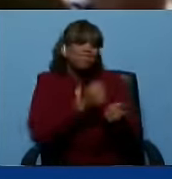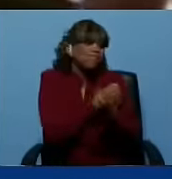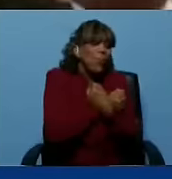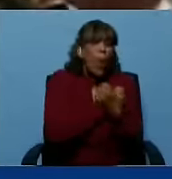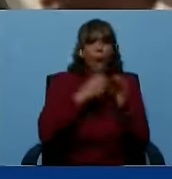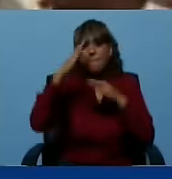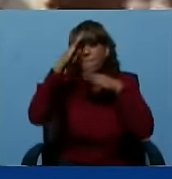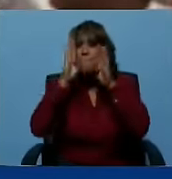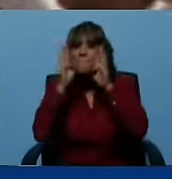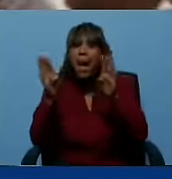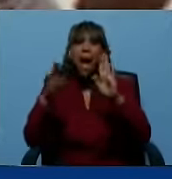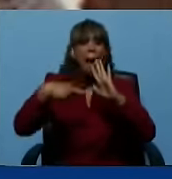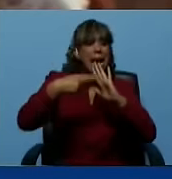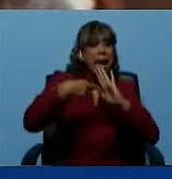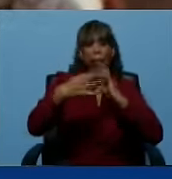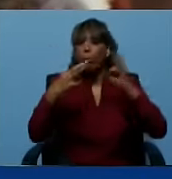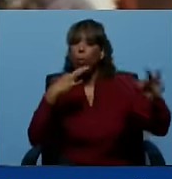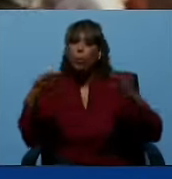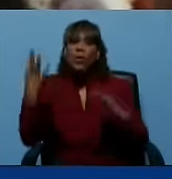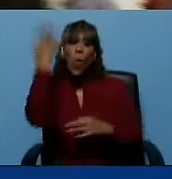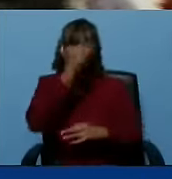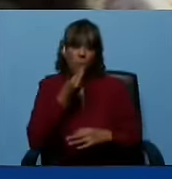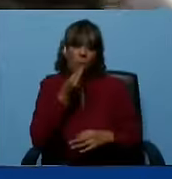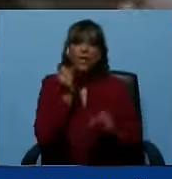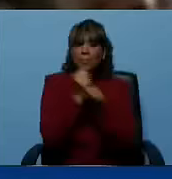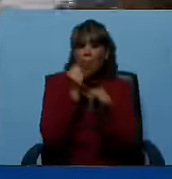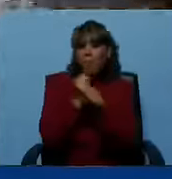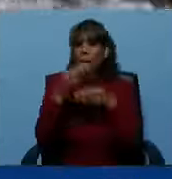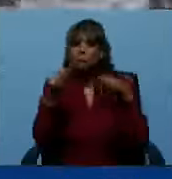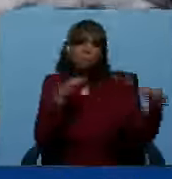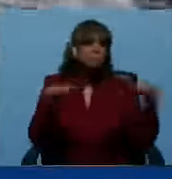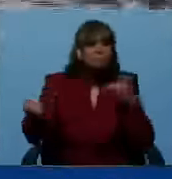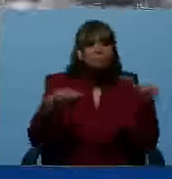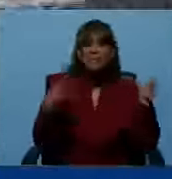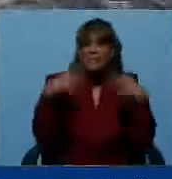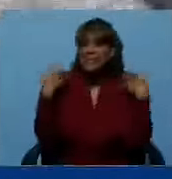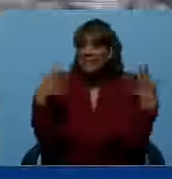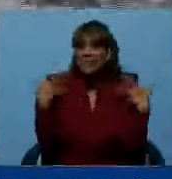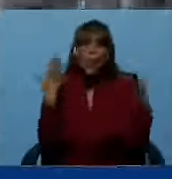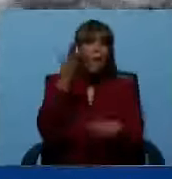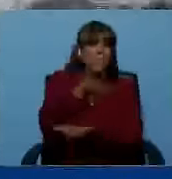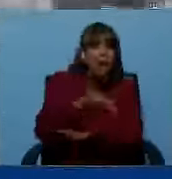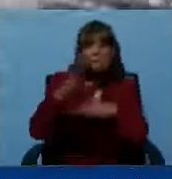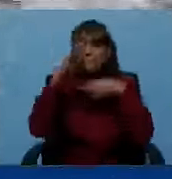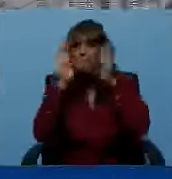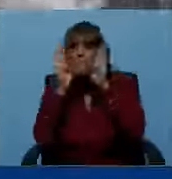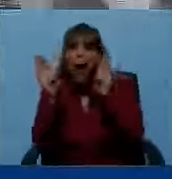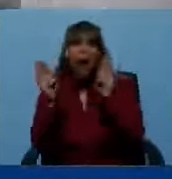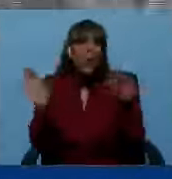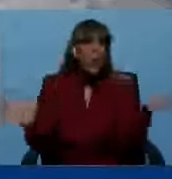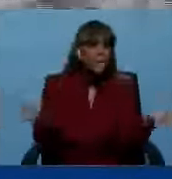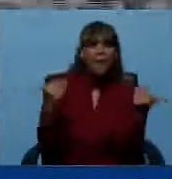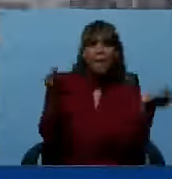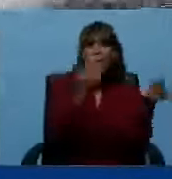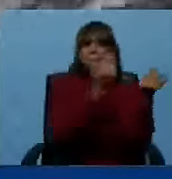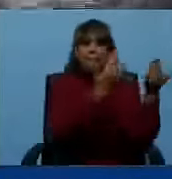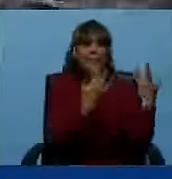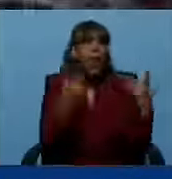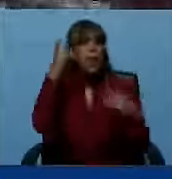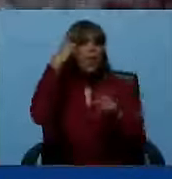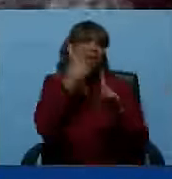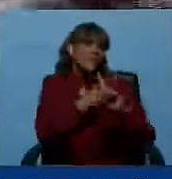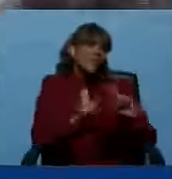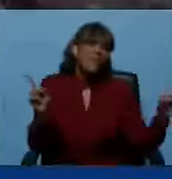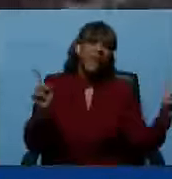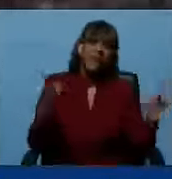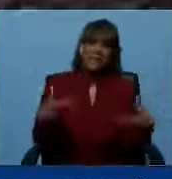y con el compromiso como juventud, le damos alegría y venimos aquí a que tengan un día